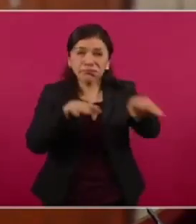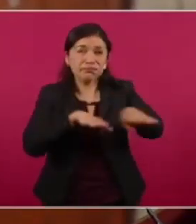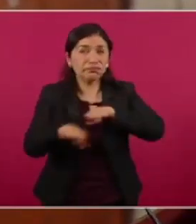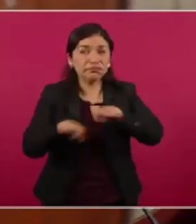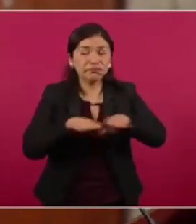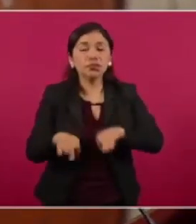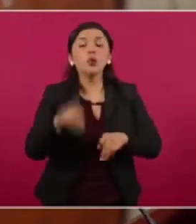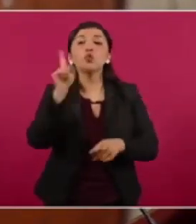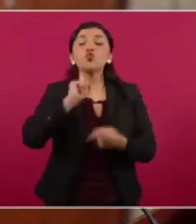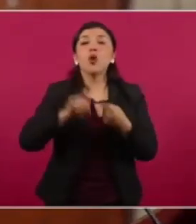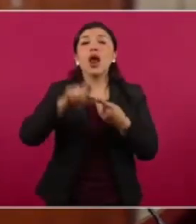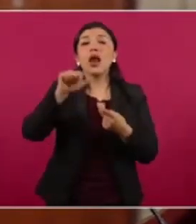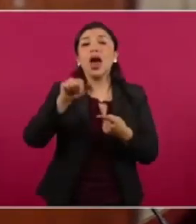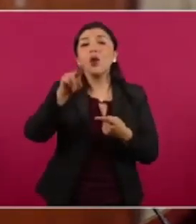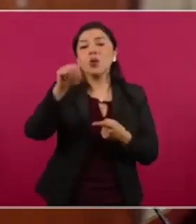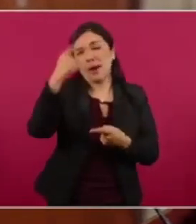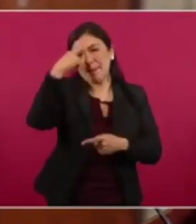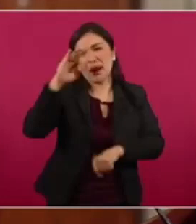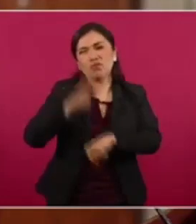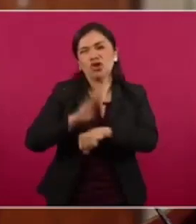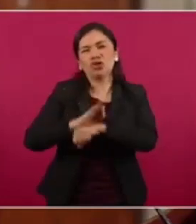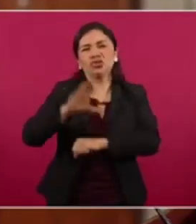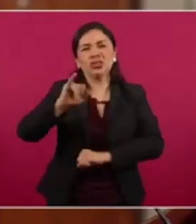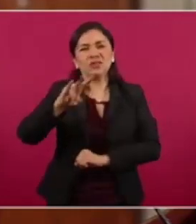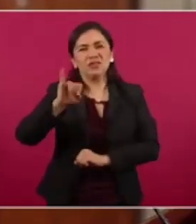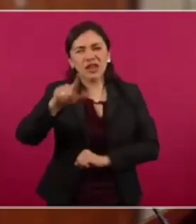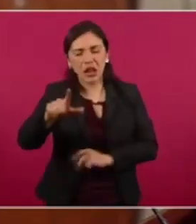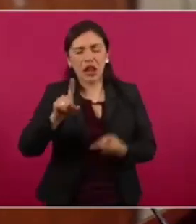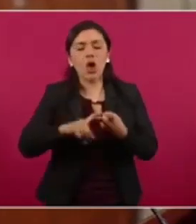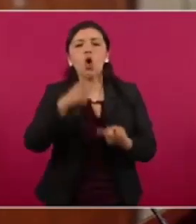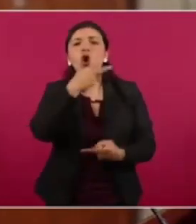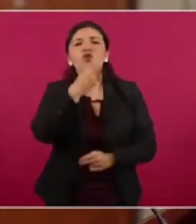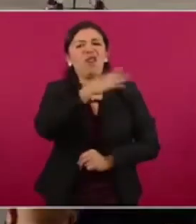a Laura de Protección Civil, al general